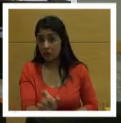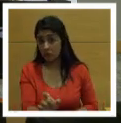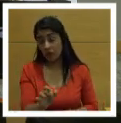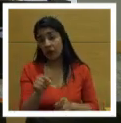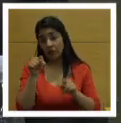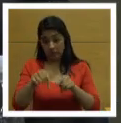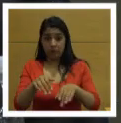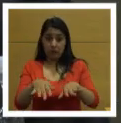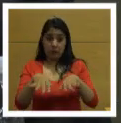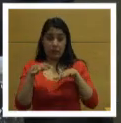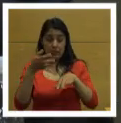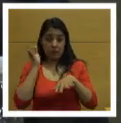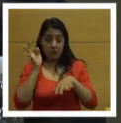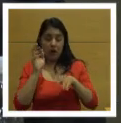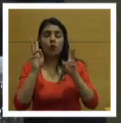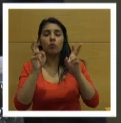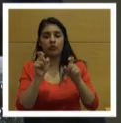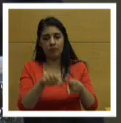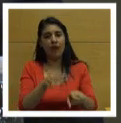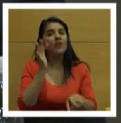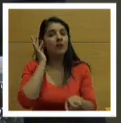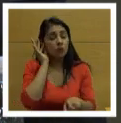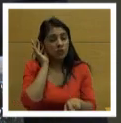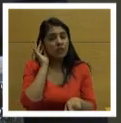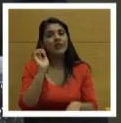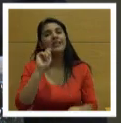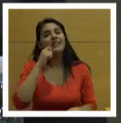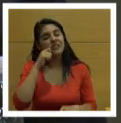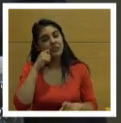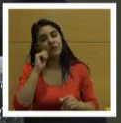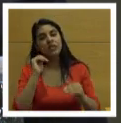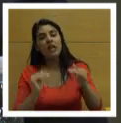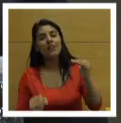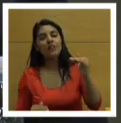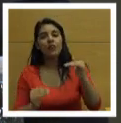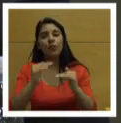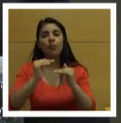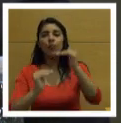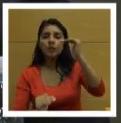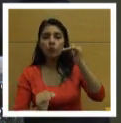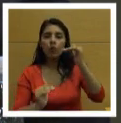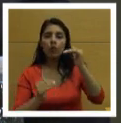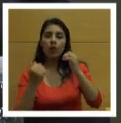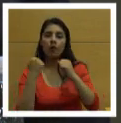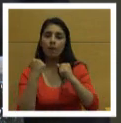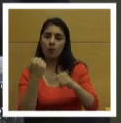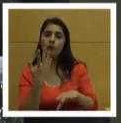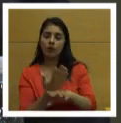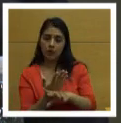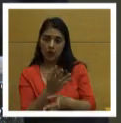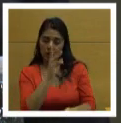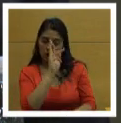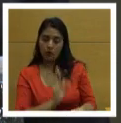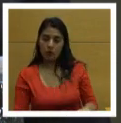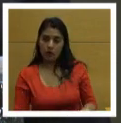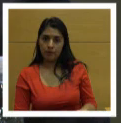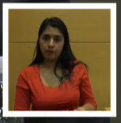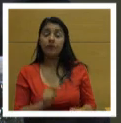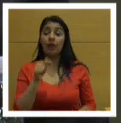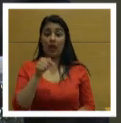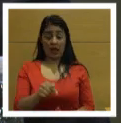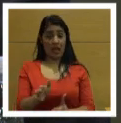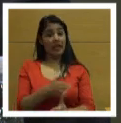mujer, y que resulte de las desigualdades de poder que se basa en los roles de género. Esta violencia se